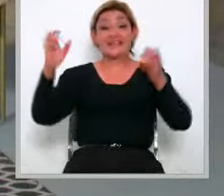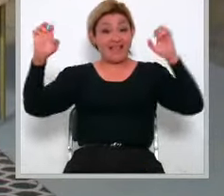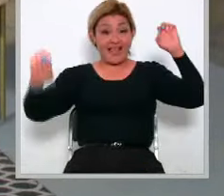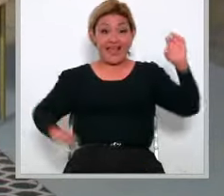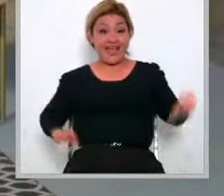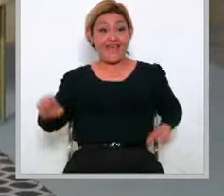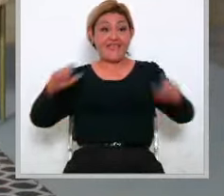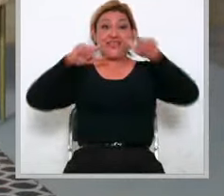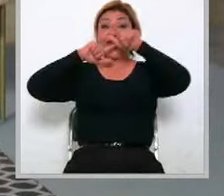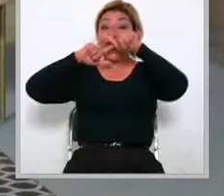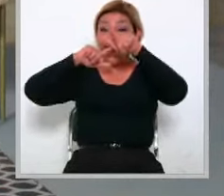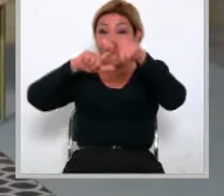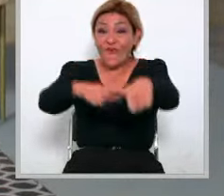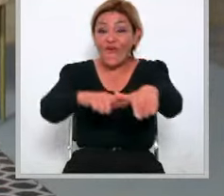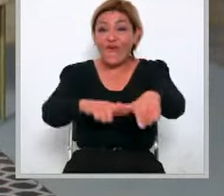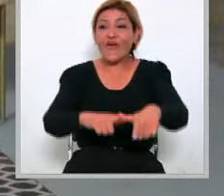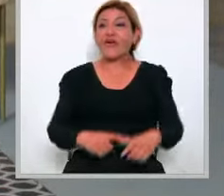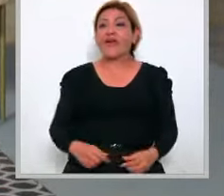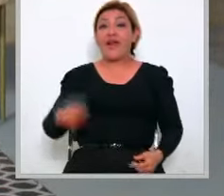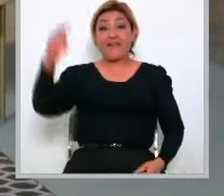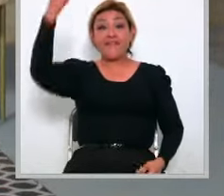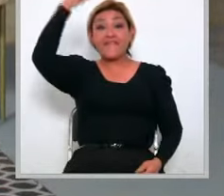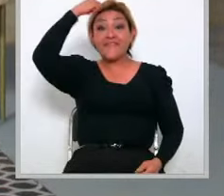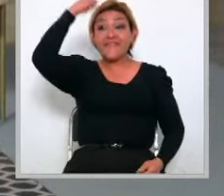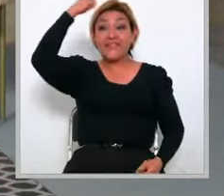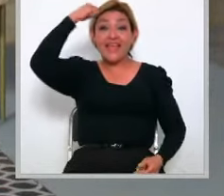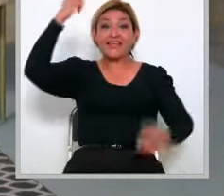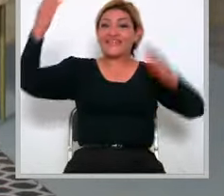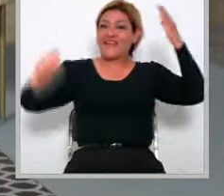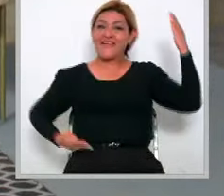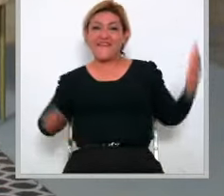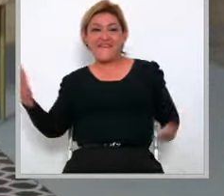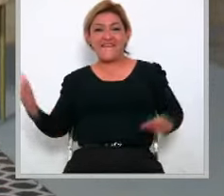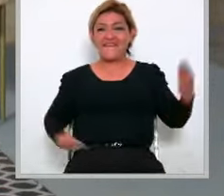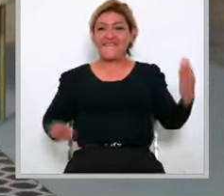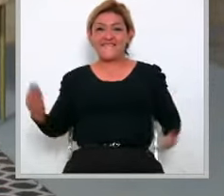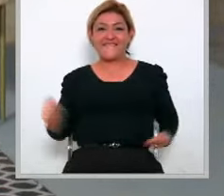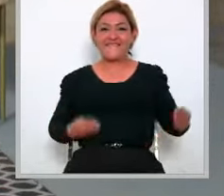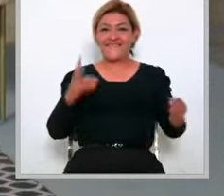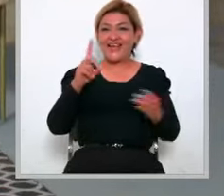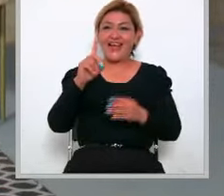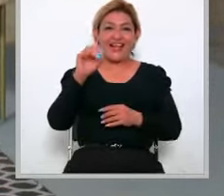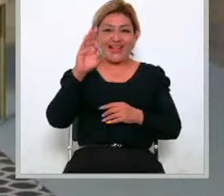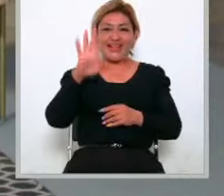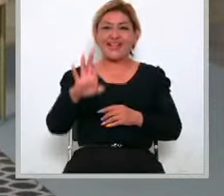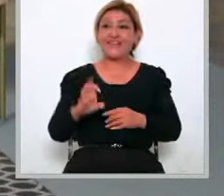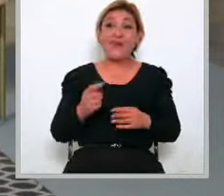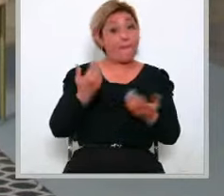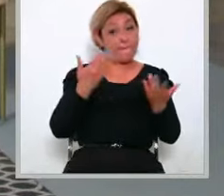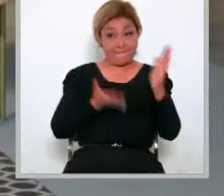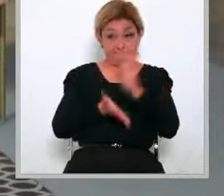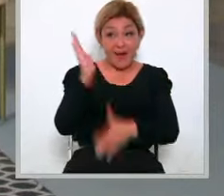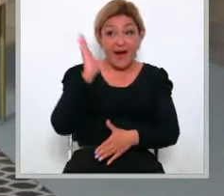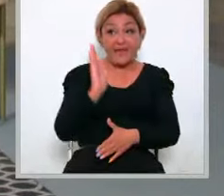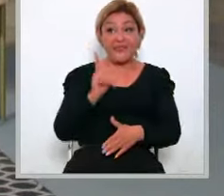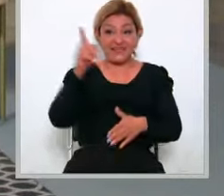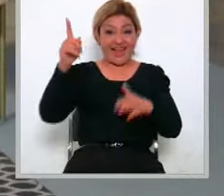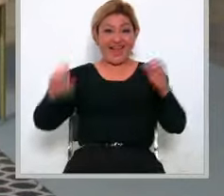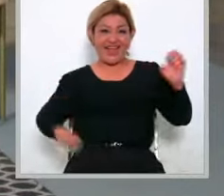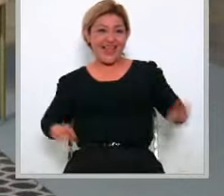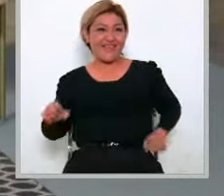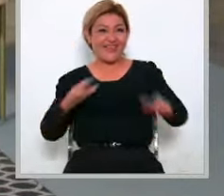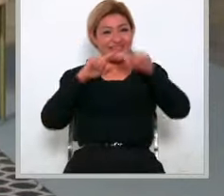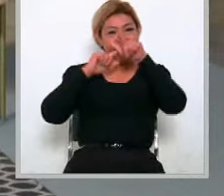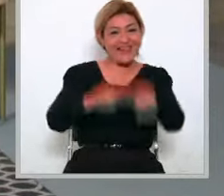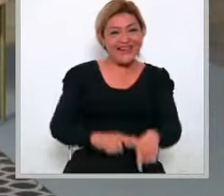Porque queremos todavía alcanzar lo que está haciendo Tachi, el baile y parte de poner también nuestra huellita en este muro, ¿o no? ¡Claro!